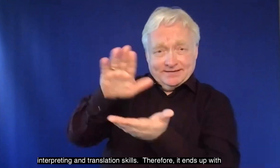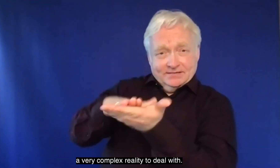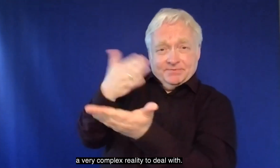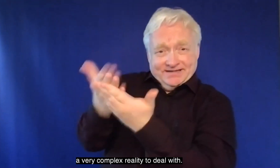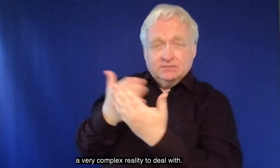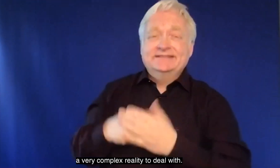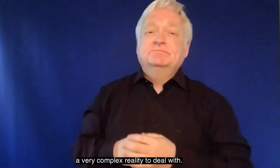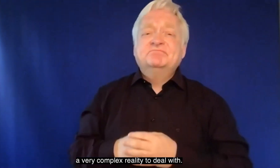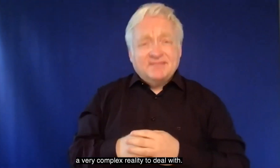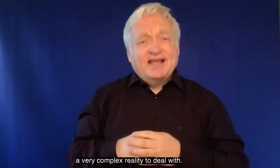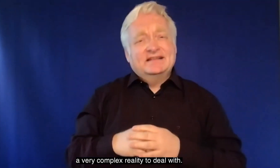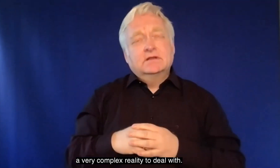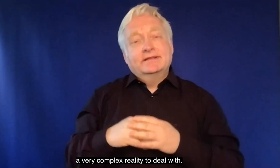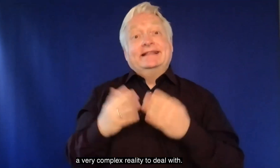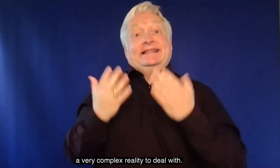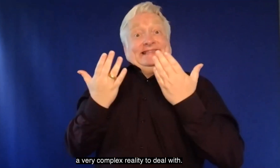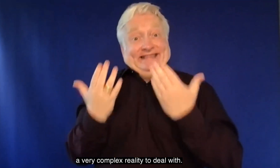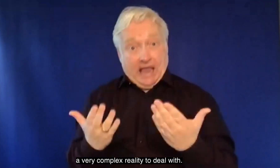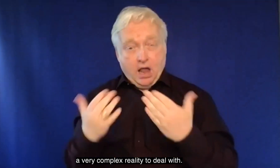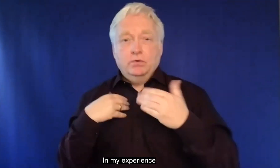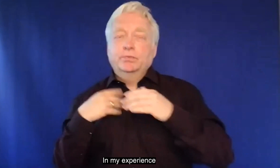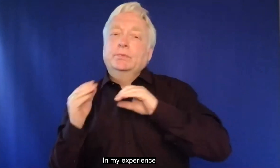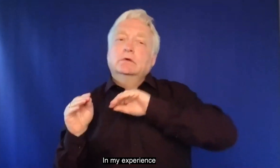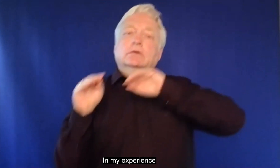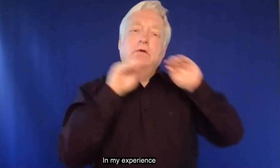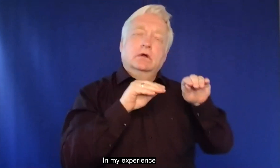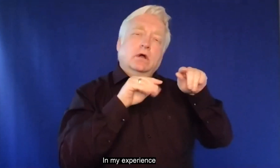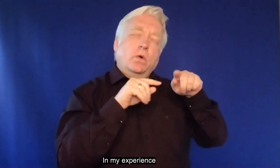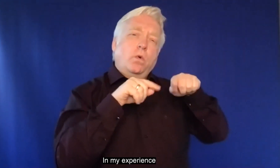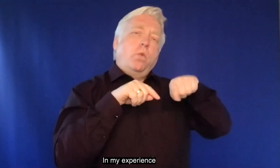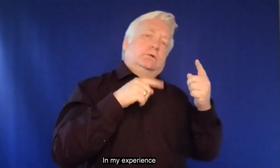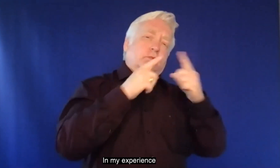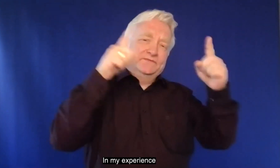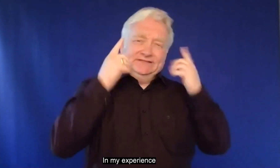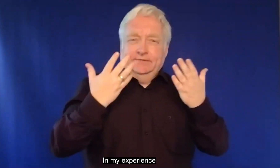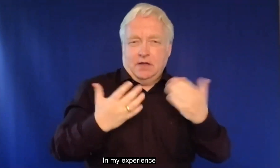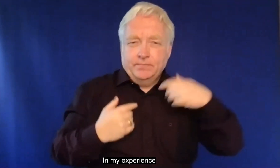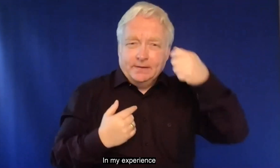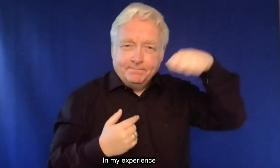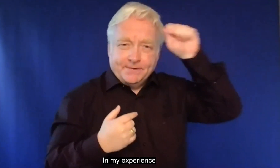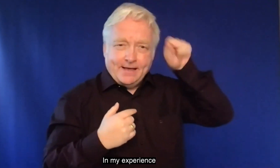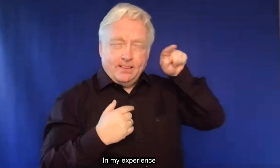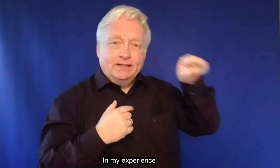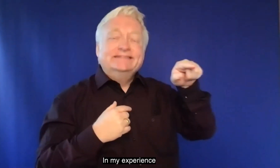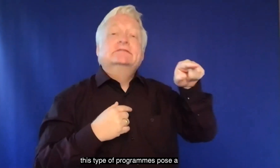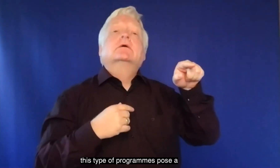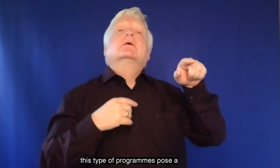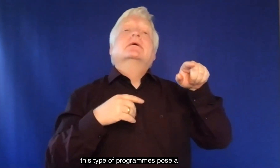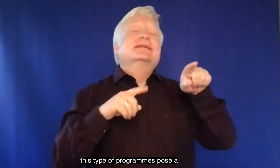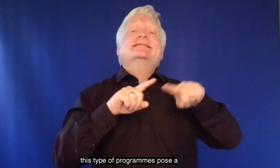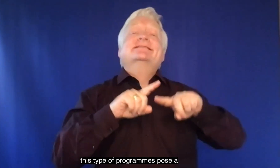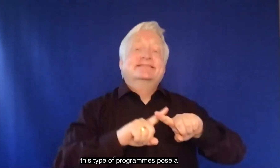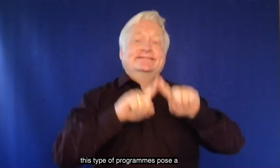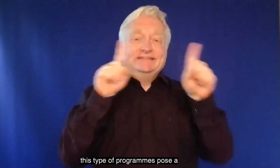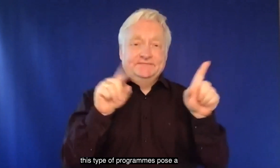En mi experiencia, este tipo de programas formativos presentan algunas dificultades. Es por